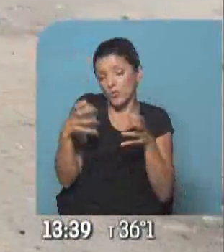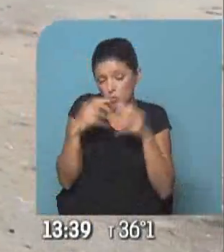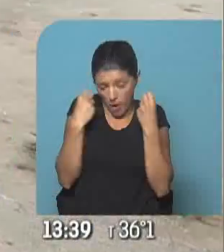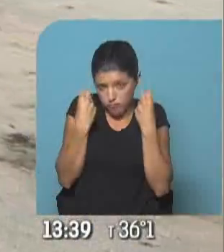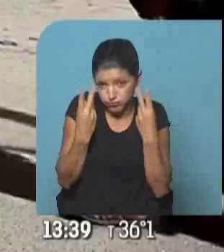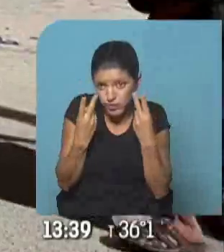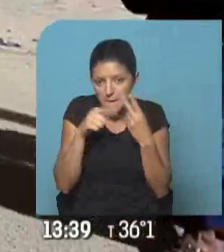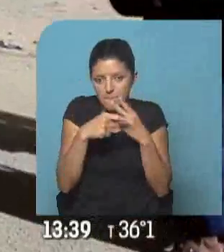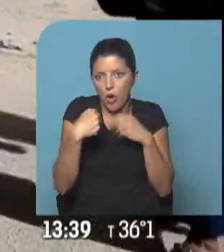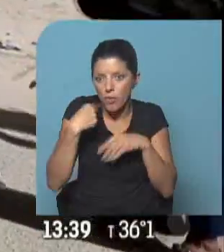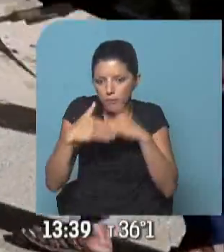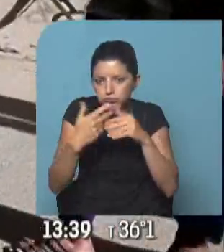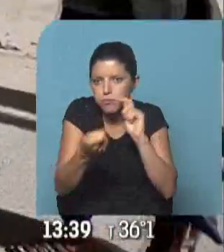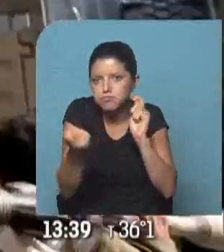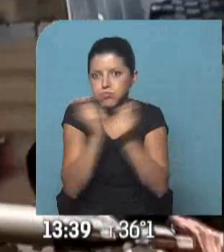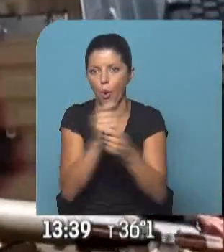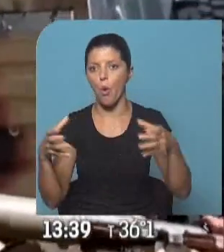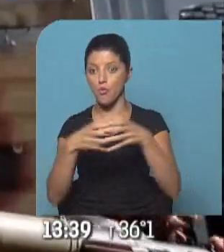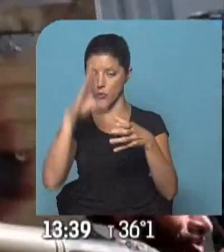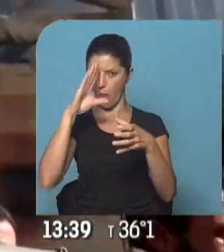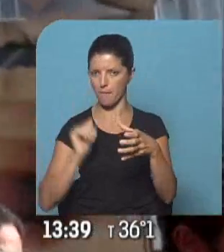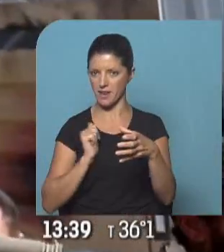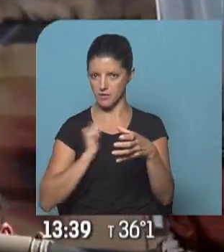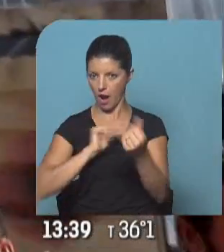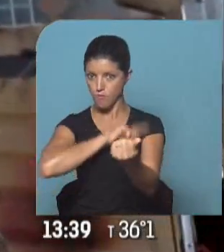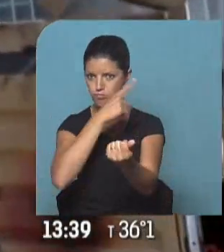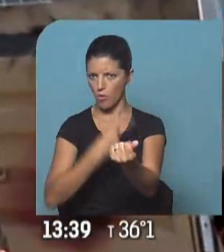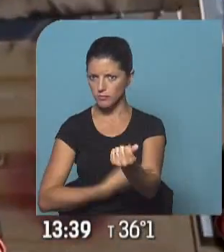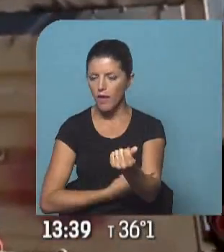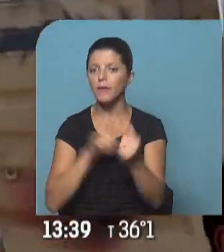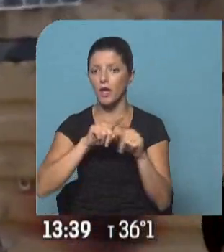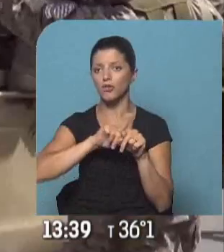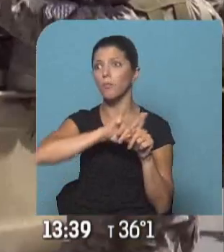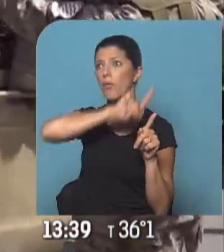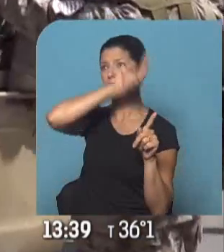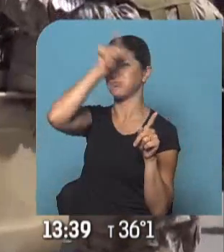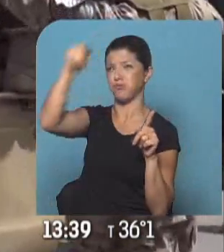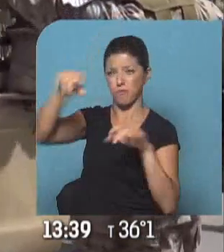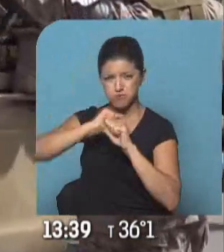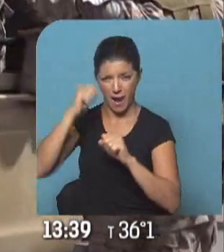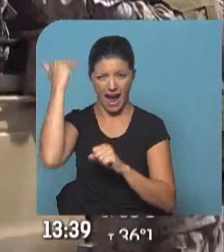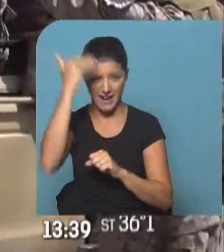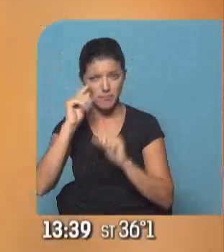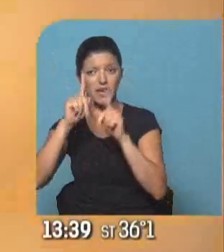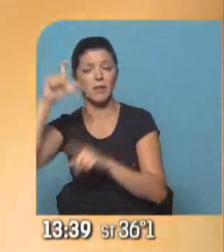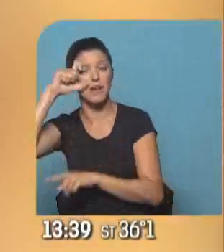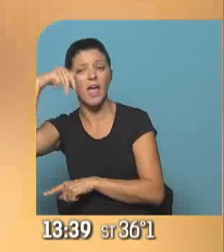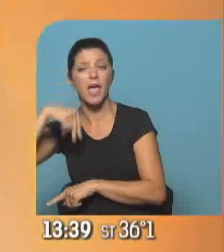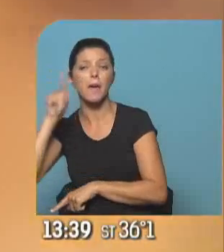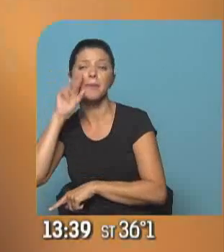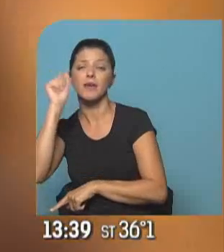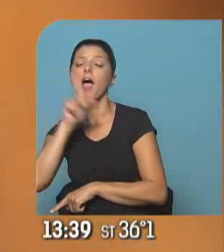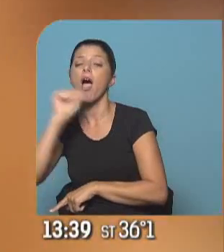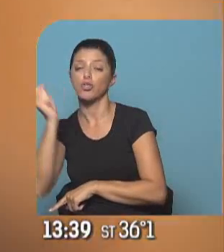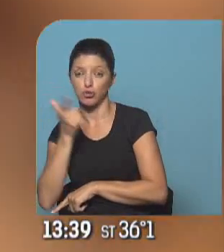a convertirse en una fuerza militar capaz de lanzar misiles hacia Arabia Saudita y Emiratos Árabes. La muerte